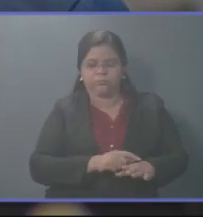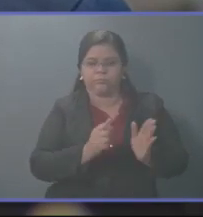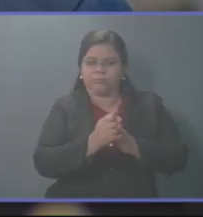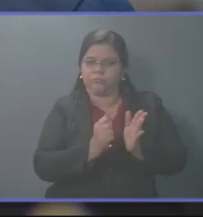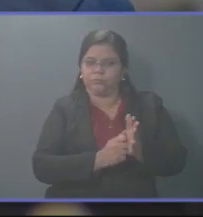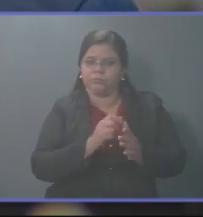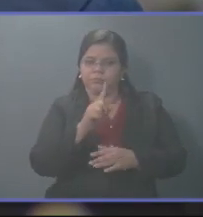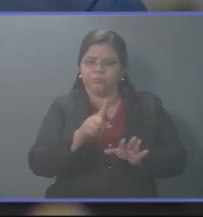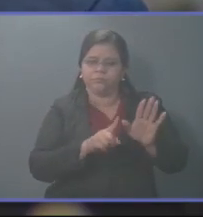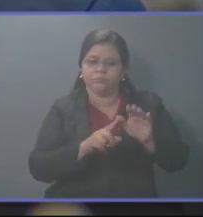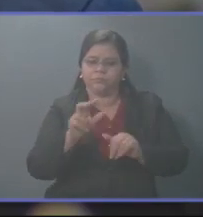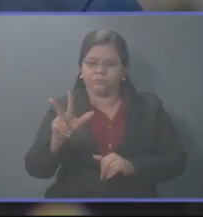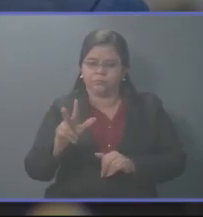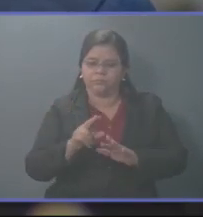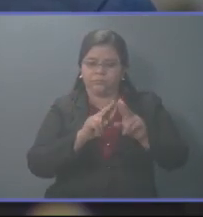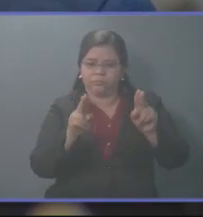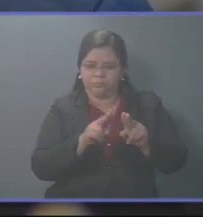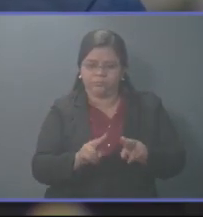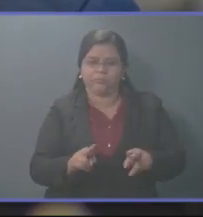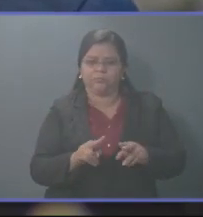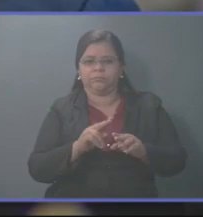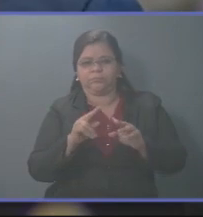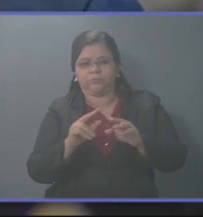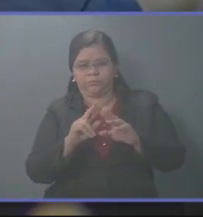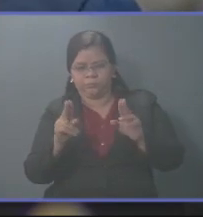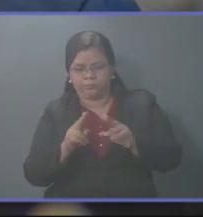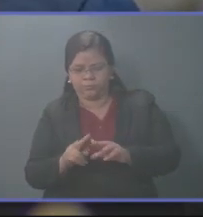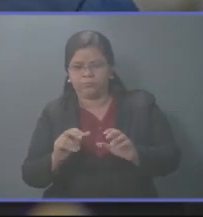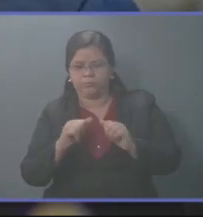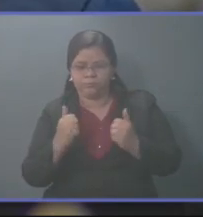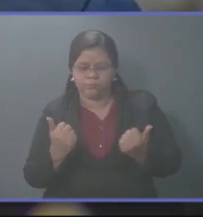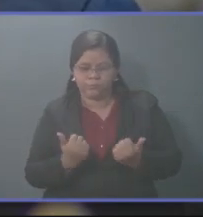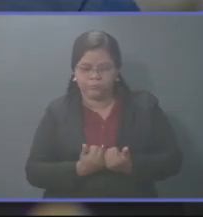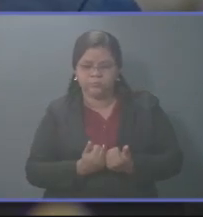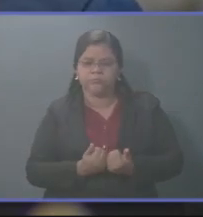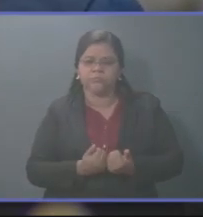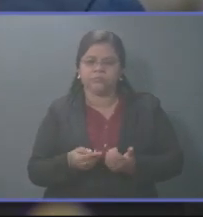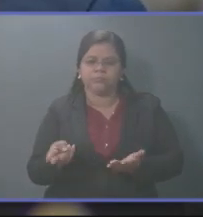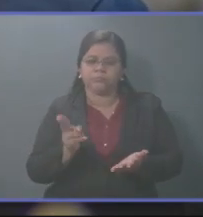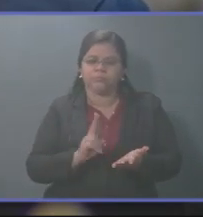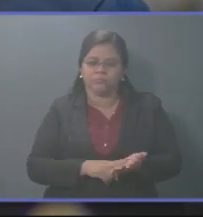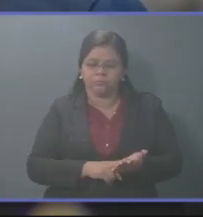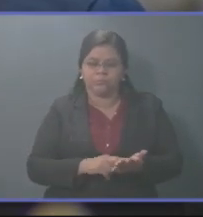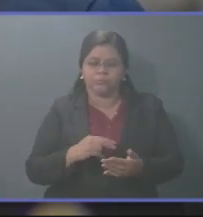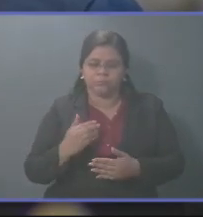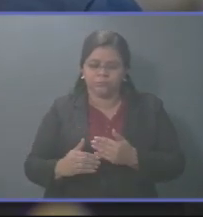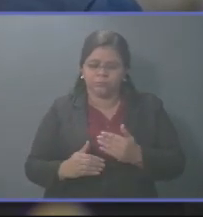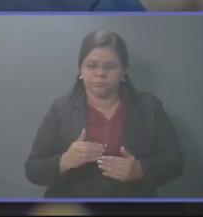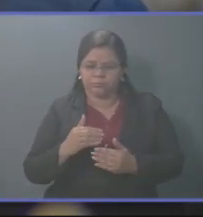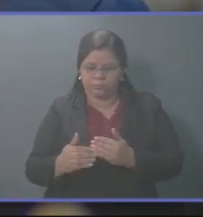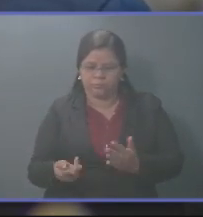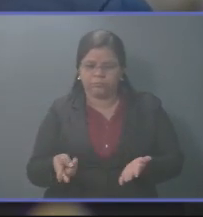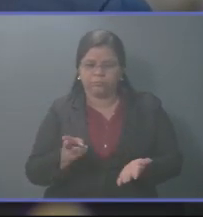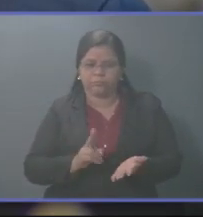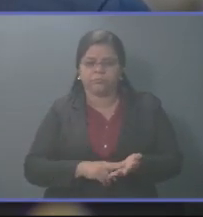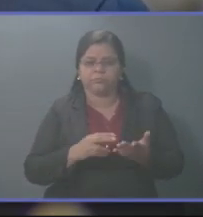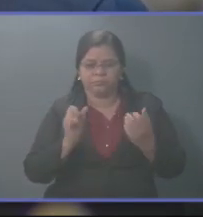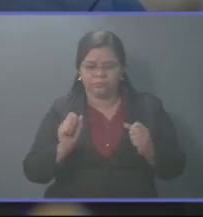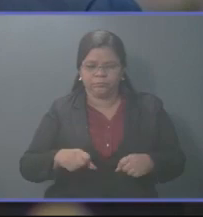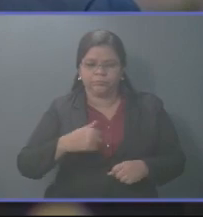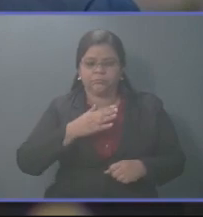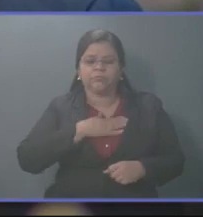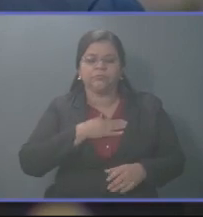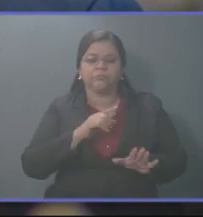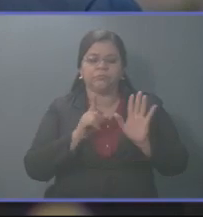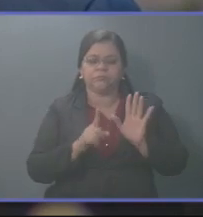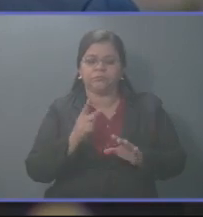153. Las actuales federaciones, subfederaciones y asociaciones deportivas inscritas y en proceso de inscripción contarán con 6